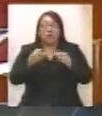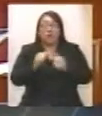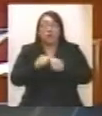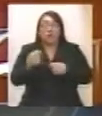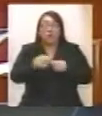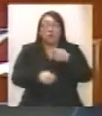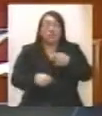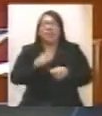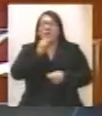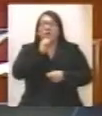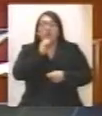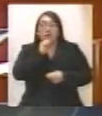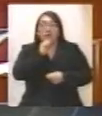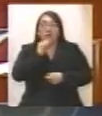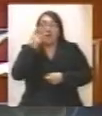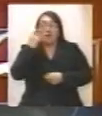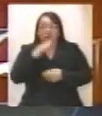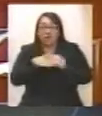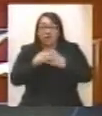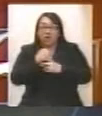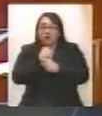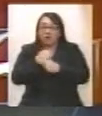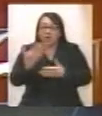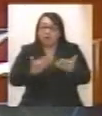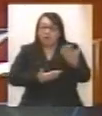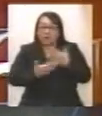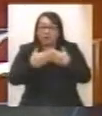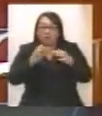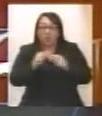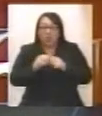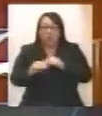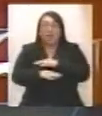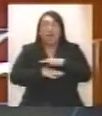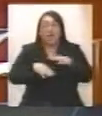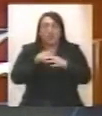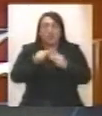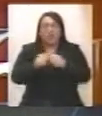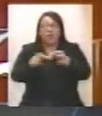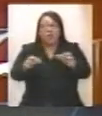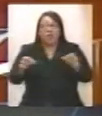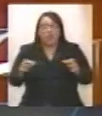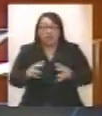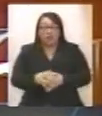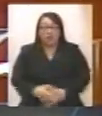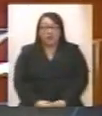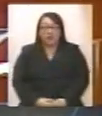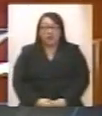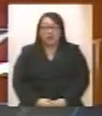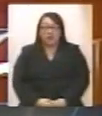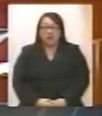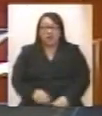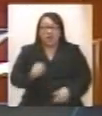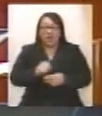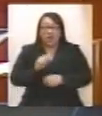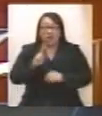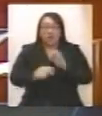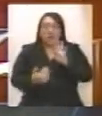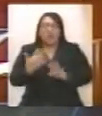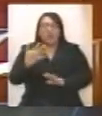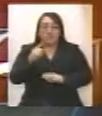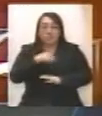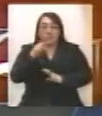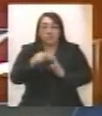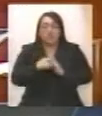la inversión privada para la provisión de servicios públicos básicos a la población. En el 2014, estos